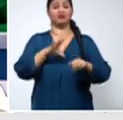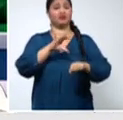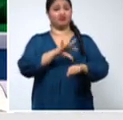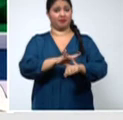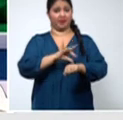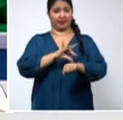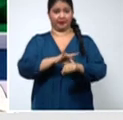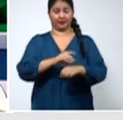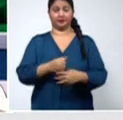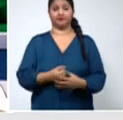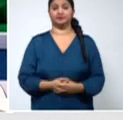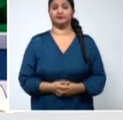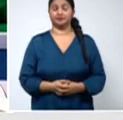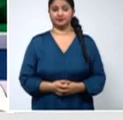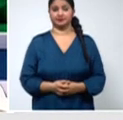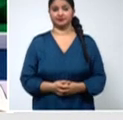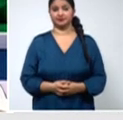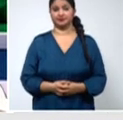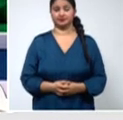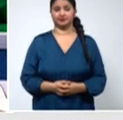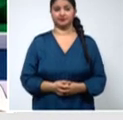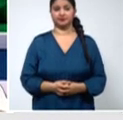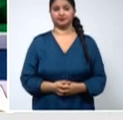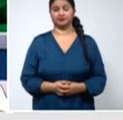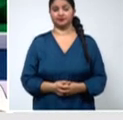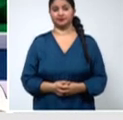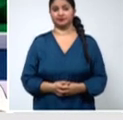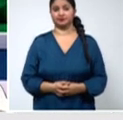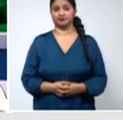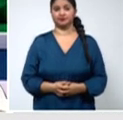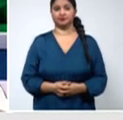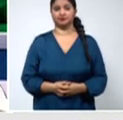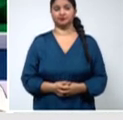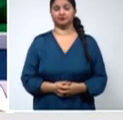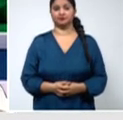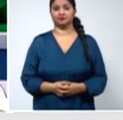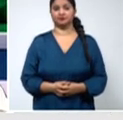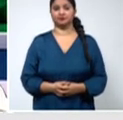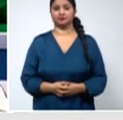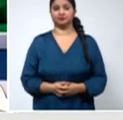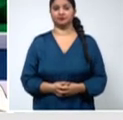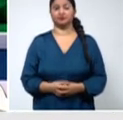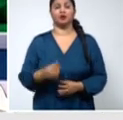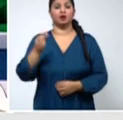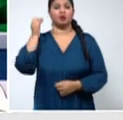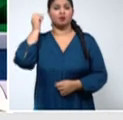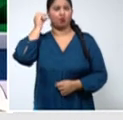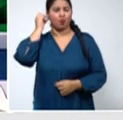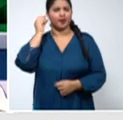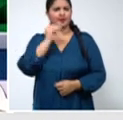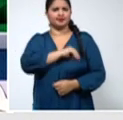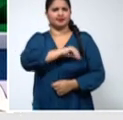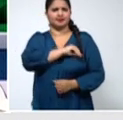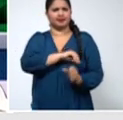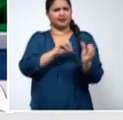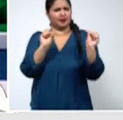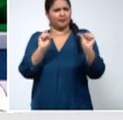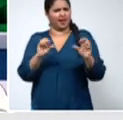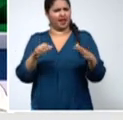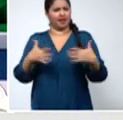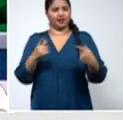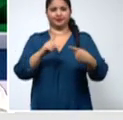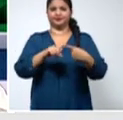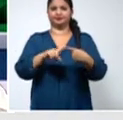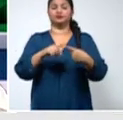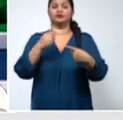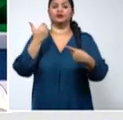la evolución que tuvo. Esta paciente comenzó con fiebre, tos,